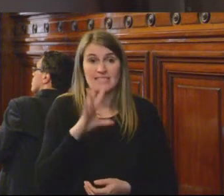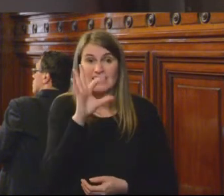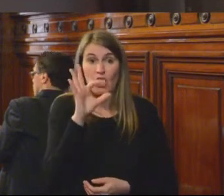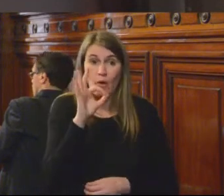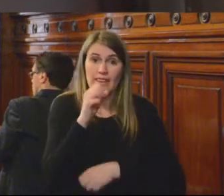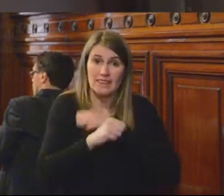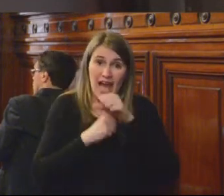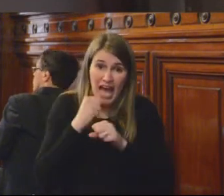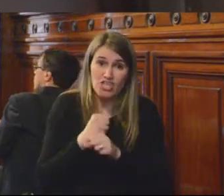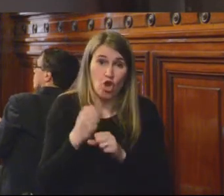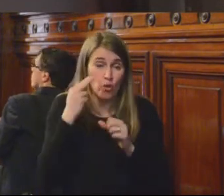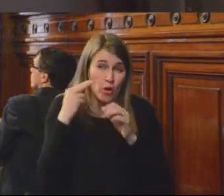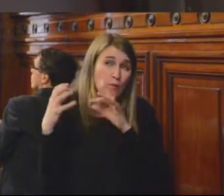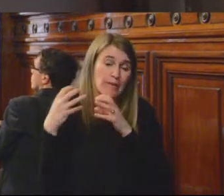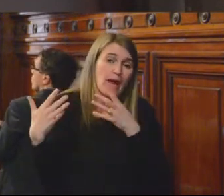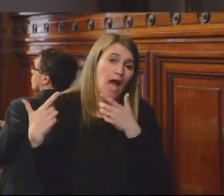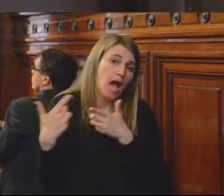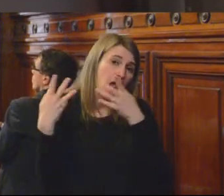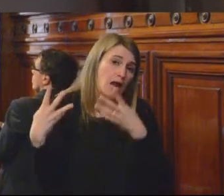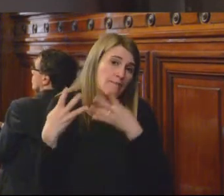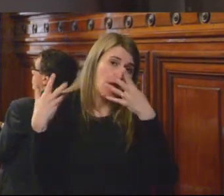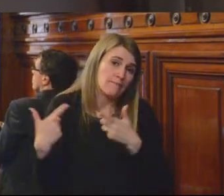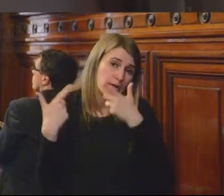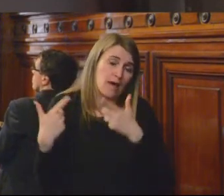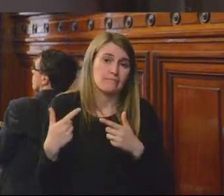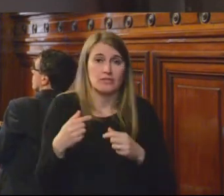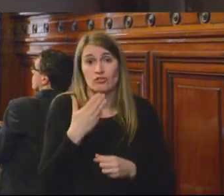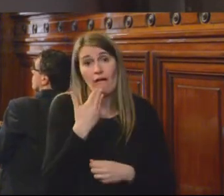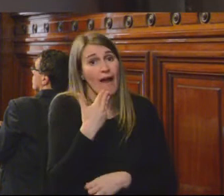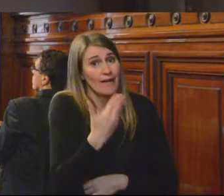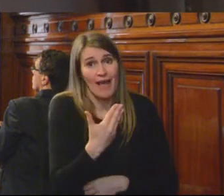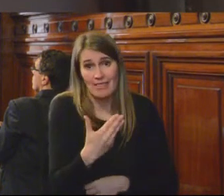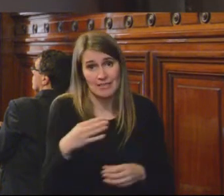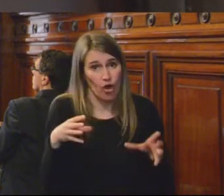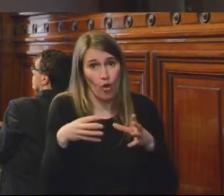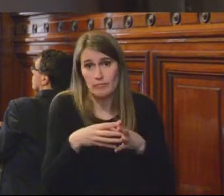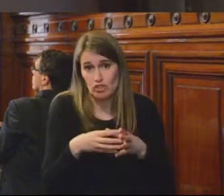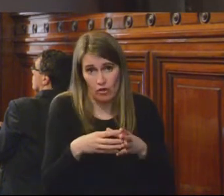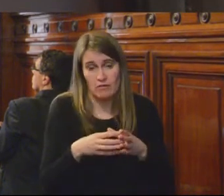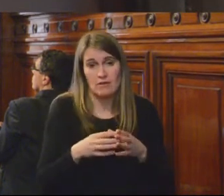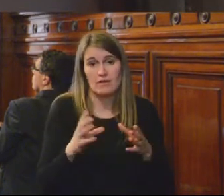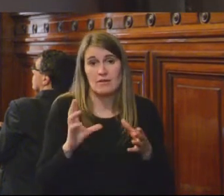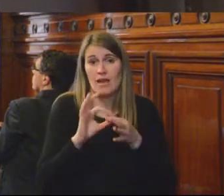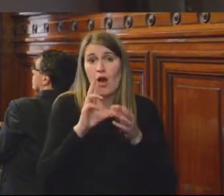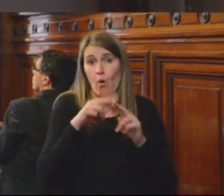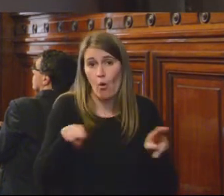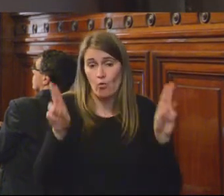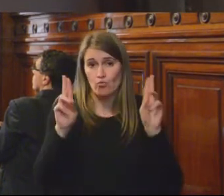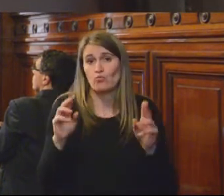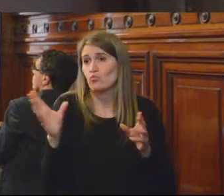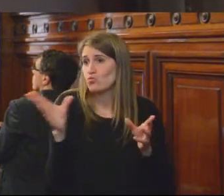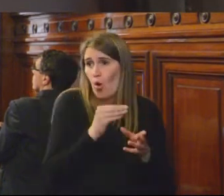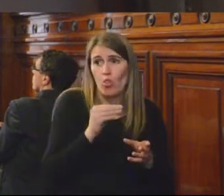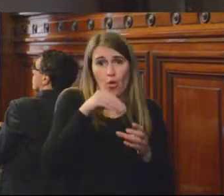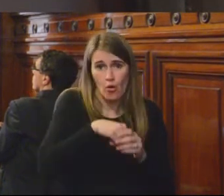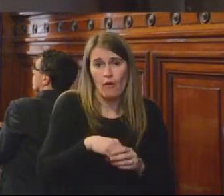armado, y nosotros le agradecemos a la comunidad internacional, a Naciones Unidas, a la Comisión Interamericana,